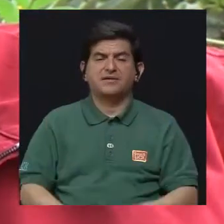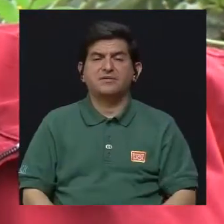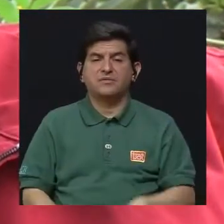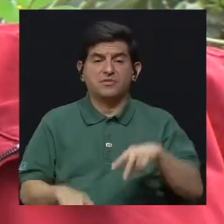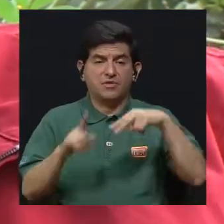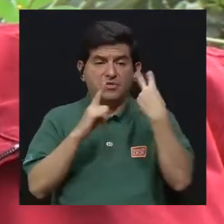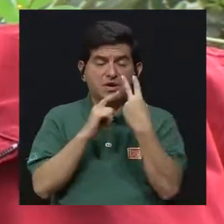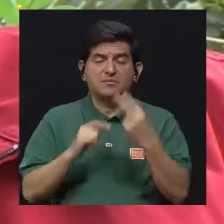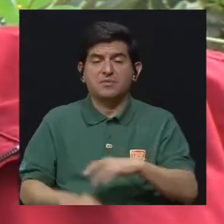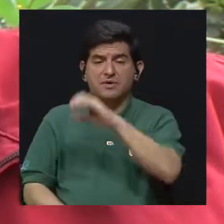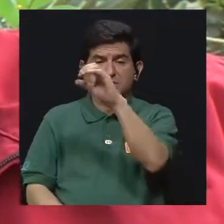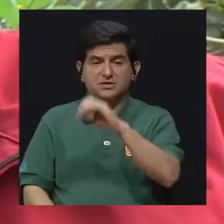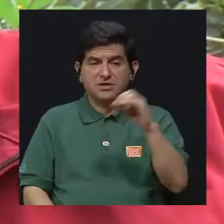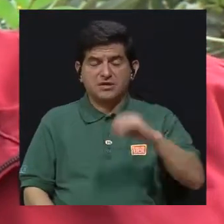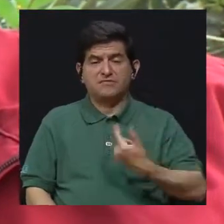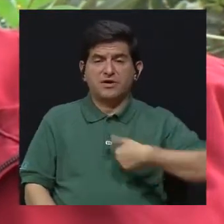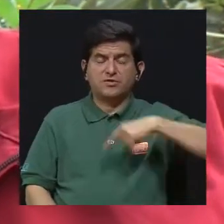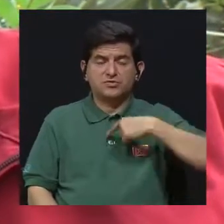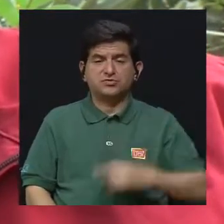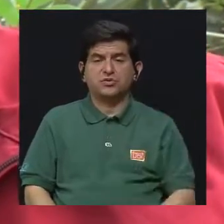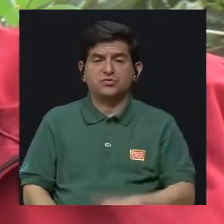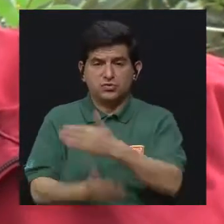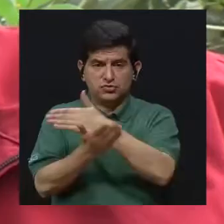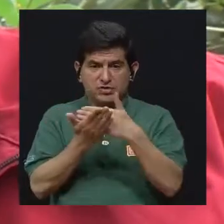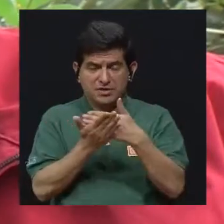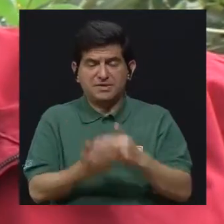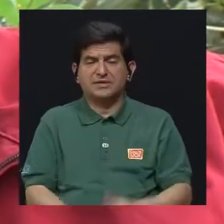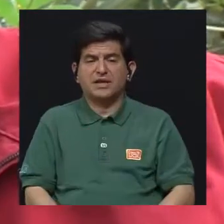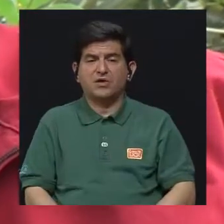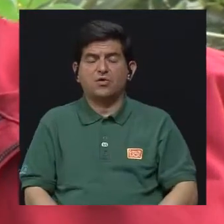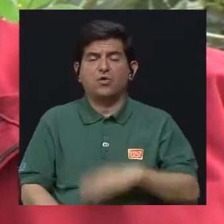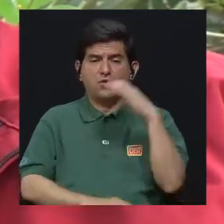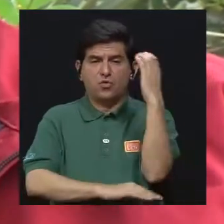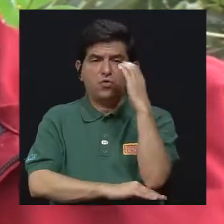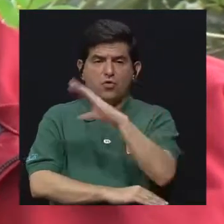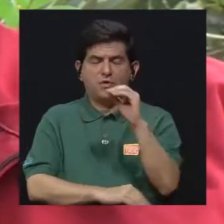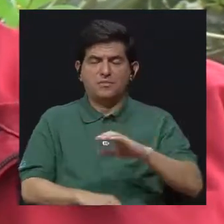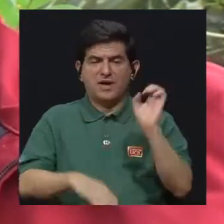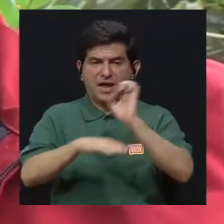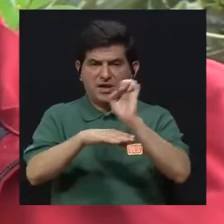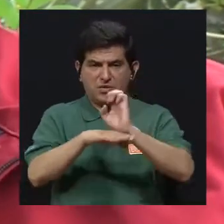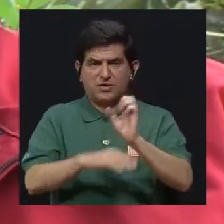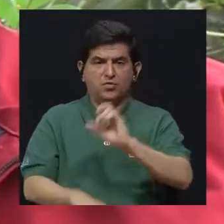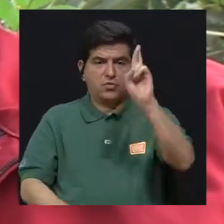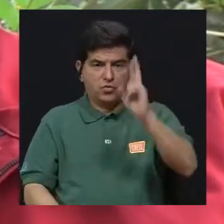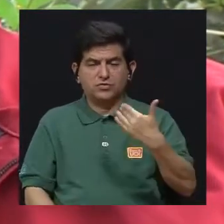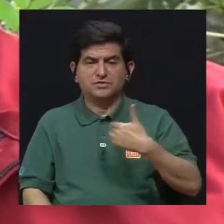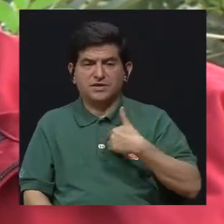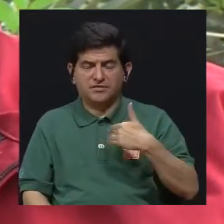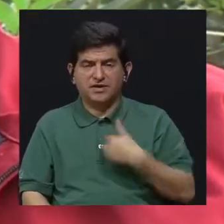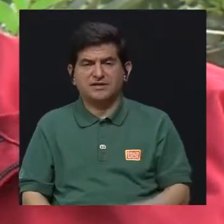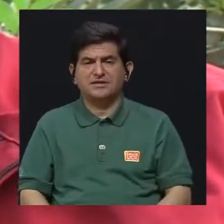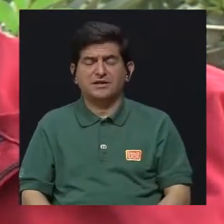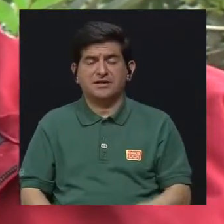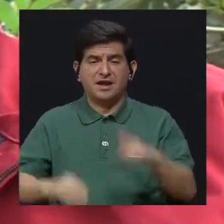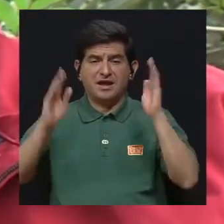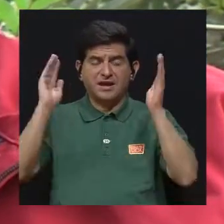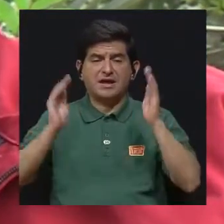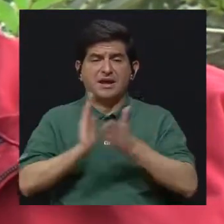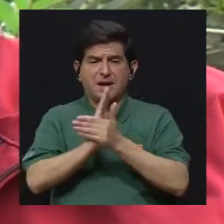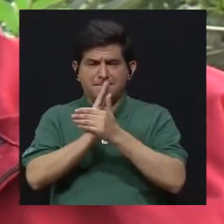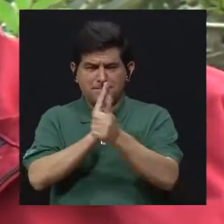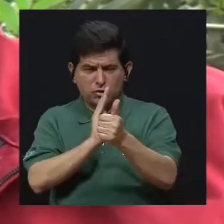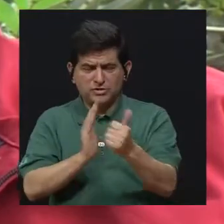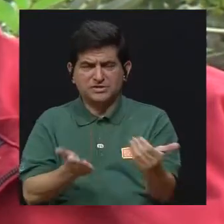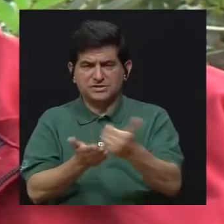desde el punto de vista oceánico limitamos con Colombia y hasta Ecuador. Eso hace que Costa Rica tenga un gran potencial